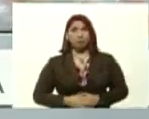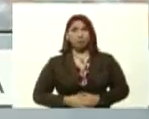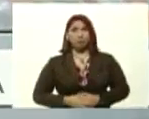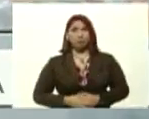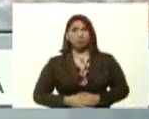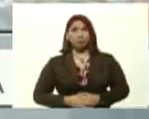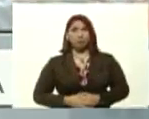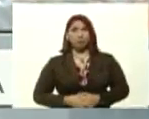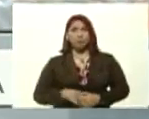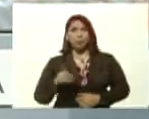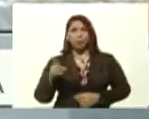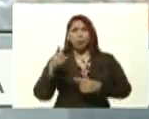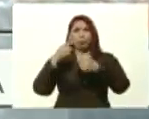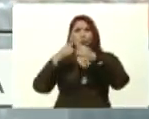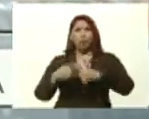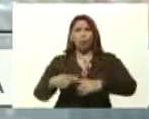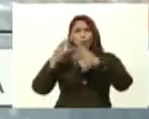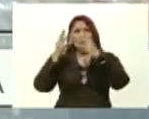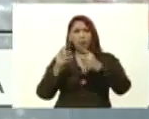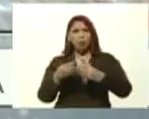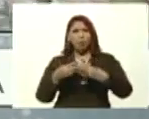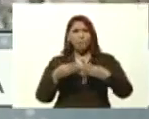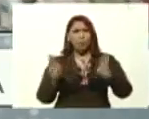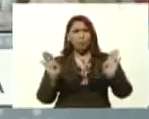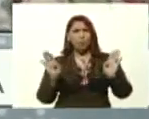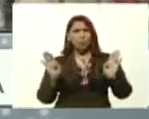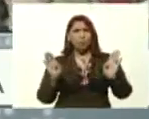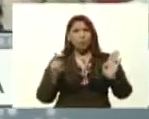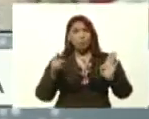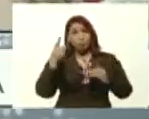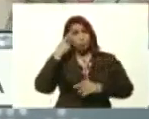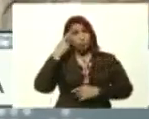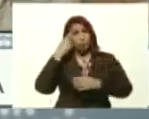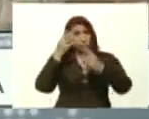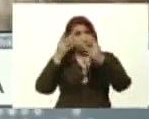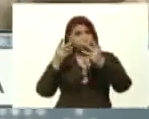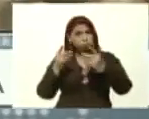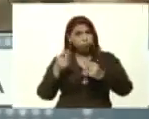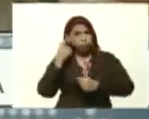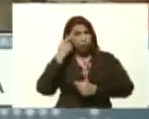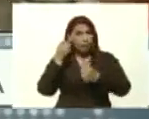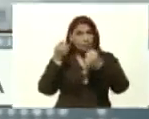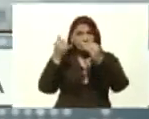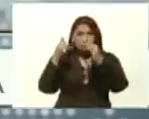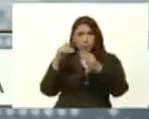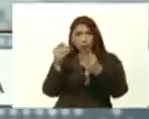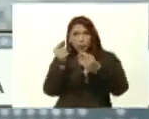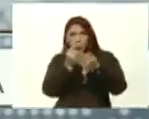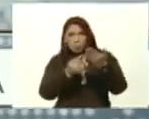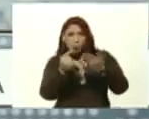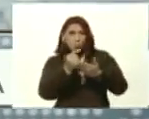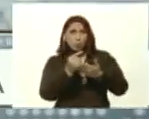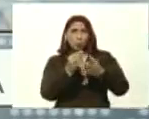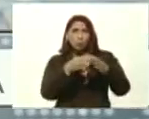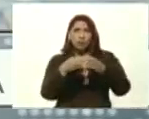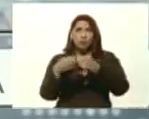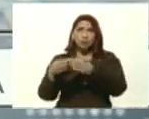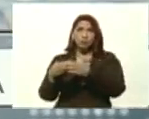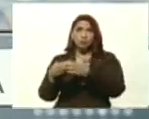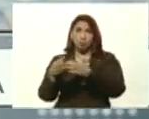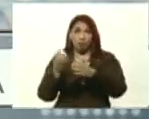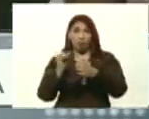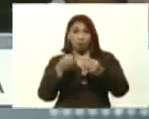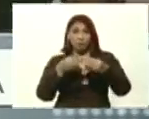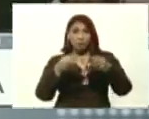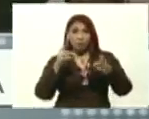Tú eres contador público, ¿no? Sabes contar, sabes de números, sabes de esquema, de organización. Ahí está el